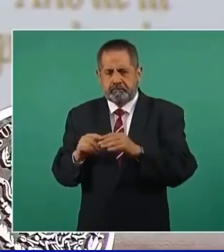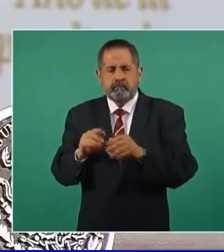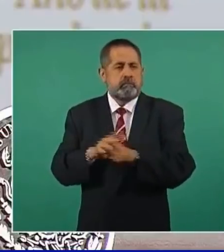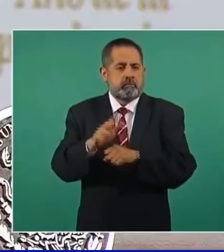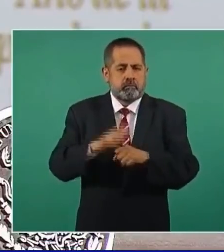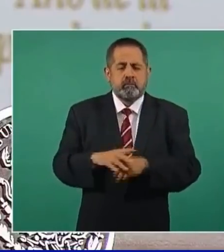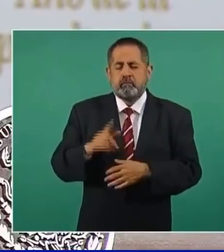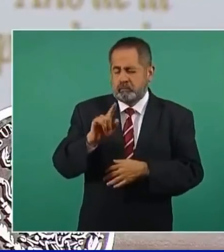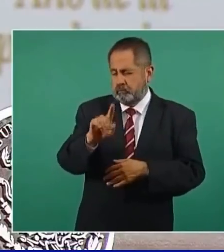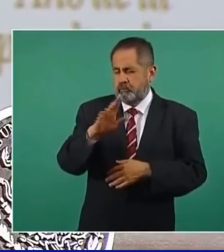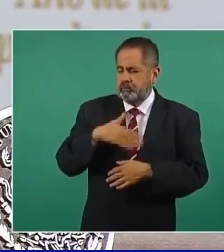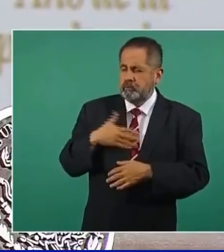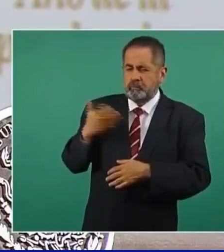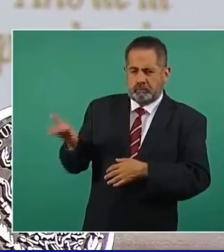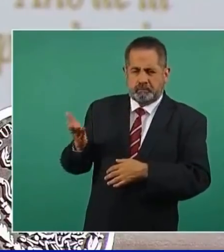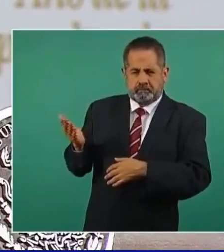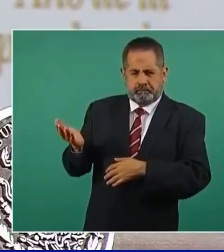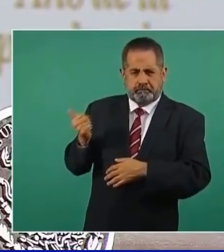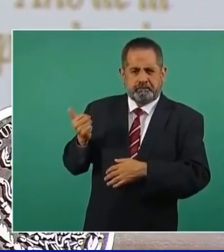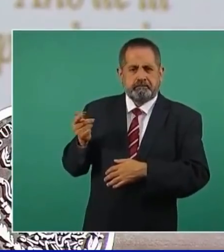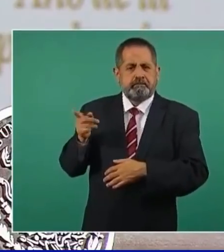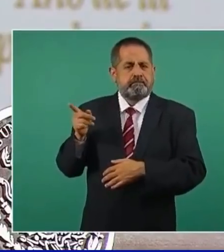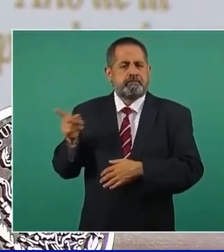a los